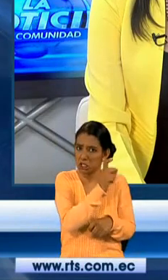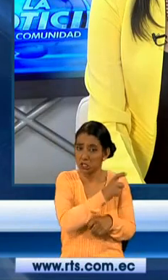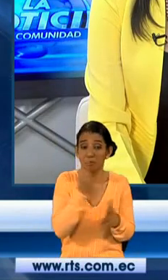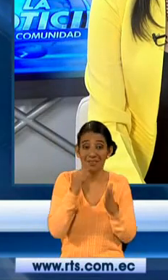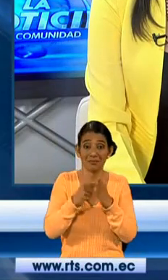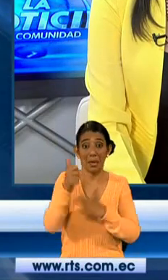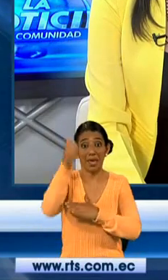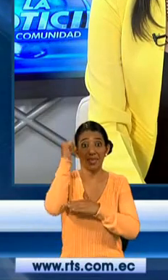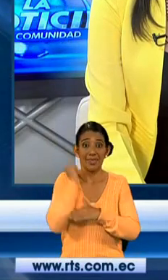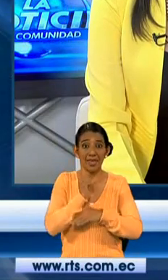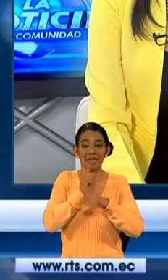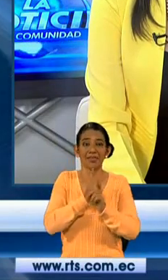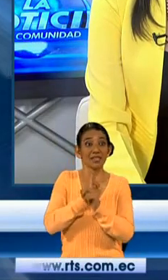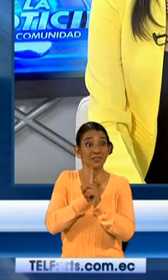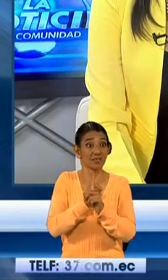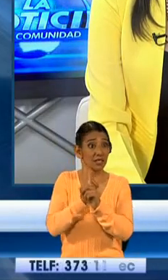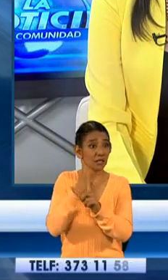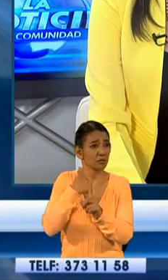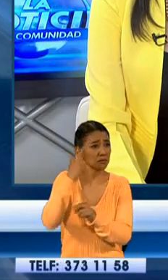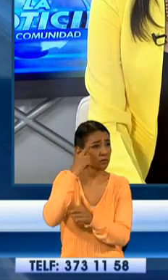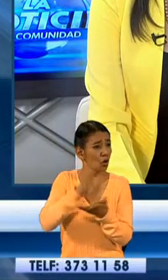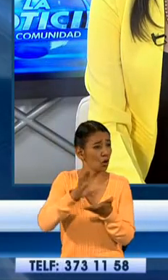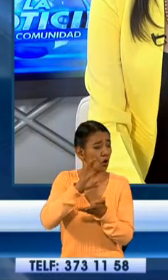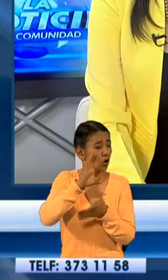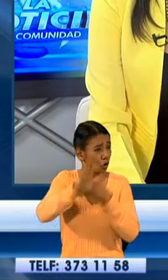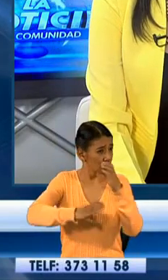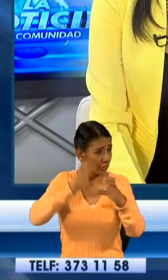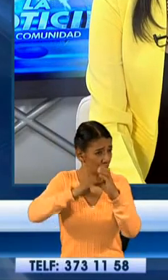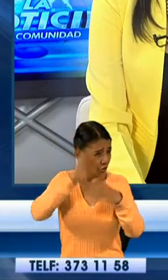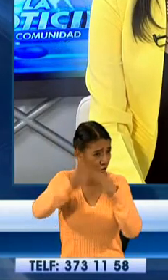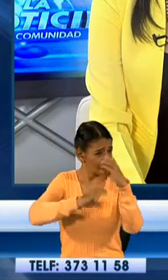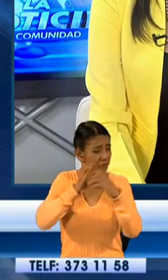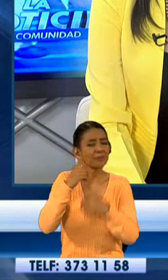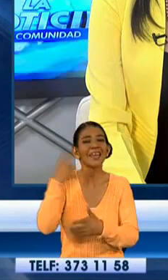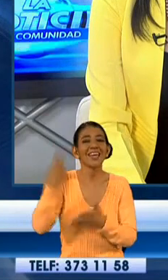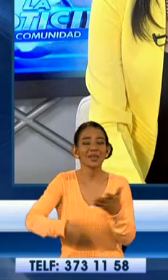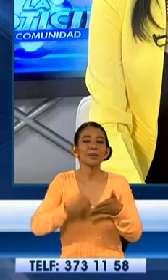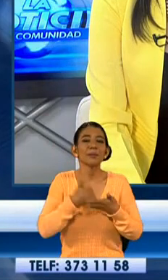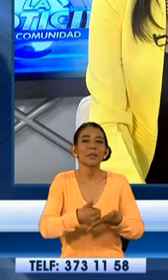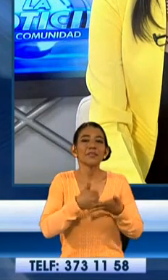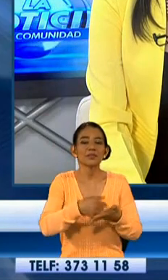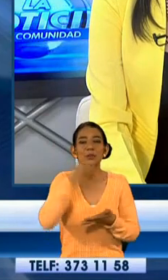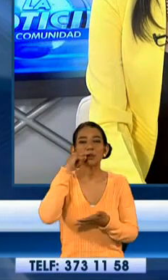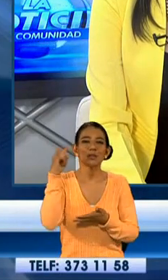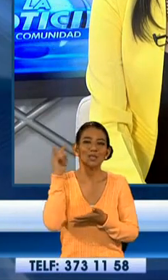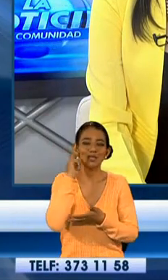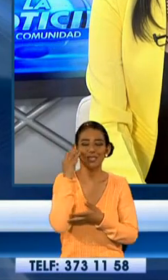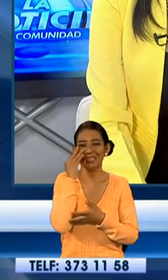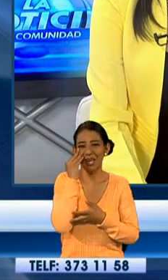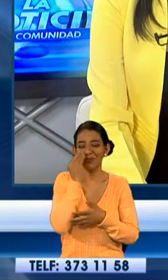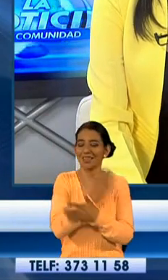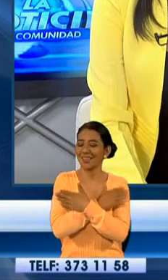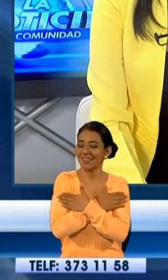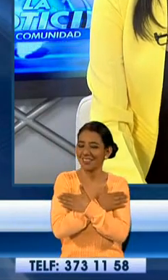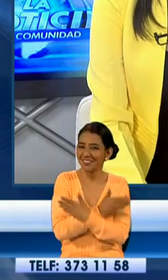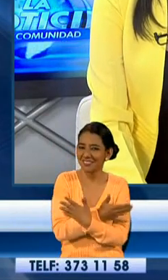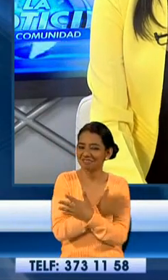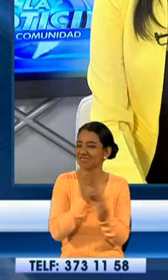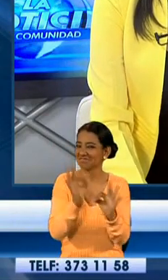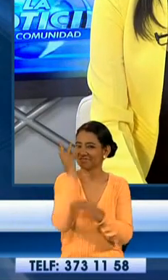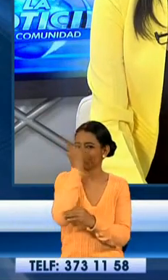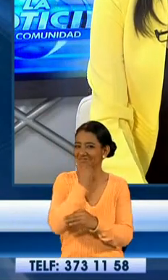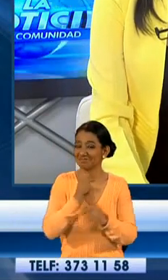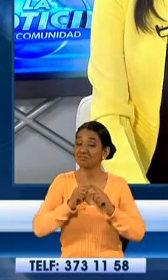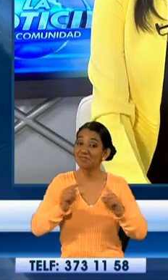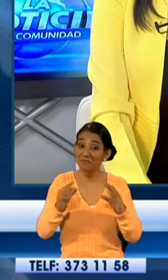el, me parece que es en el condado, mi querida Ali, fue en ayuda de los chicos, de los niños de síndrome de Down. Y quiero mandarles un abrazo, que salió lindísimo. Pero